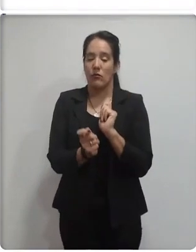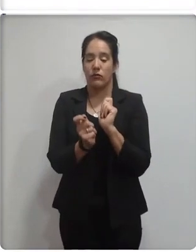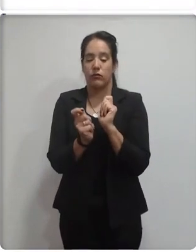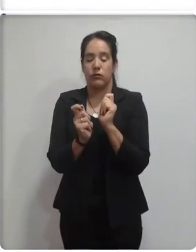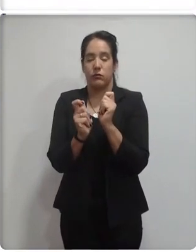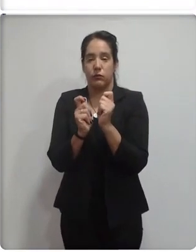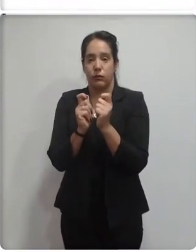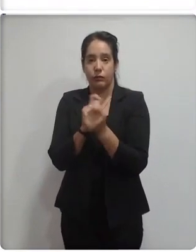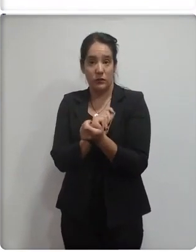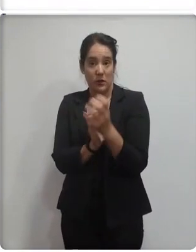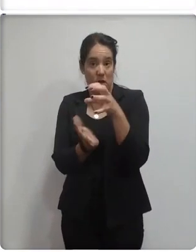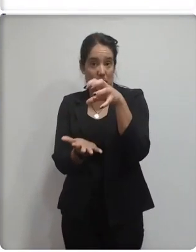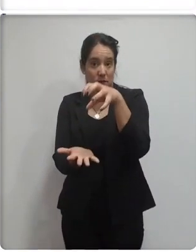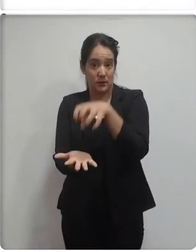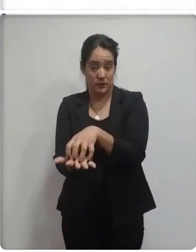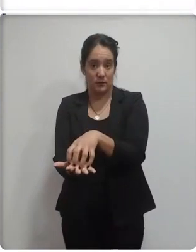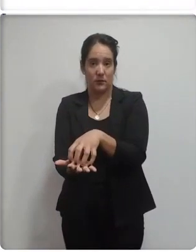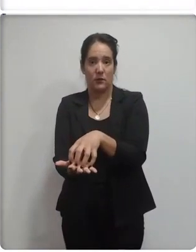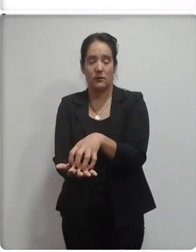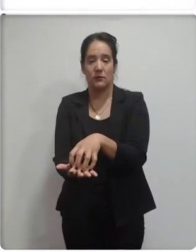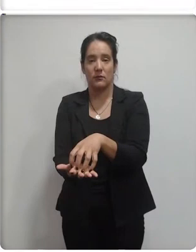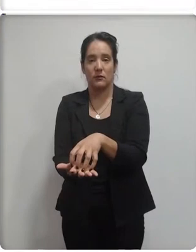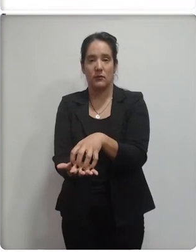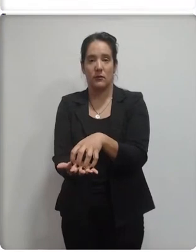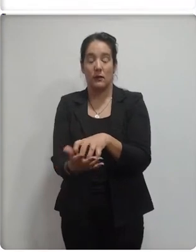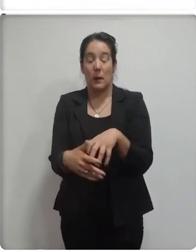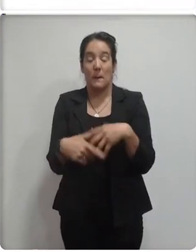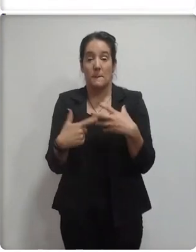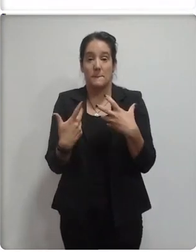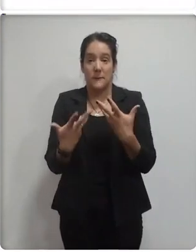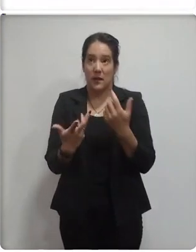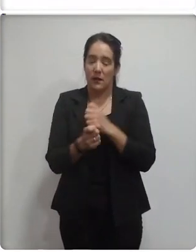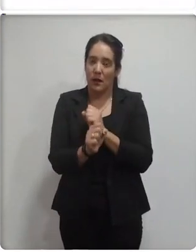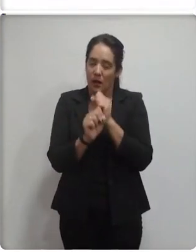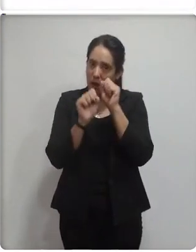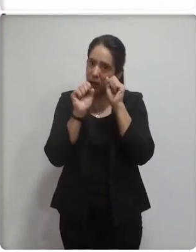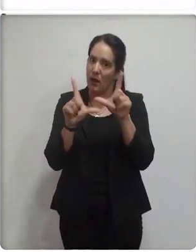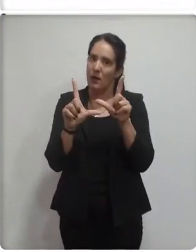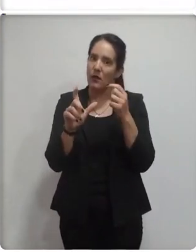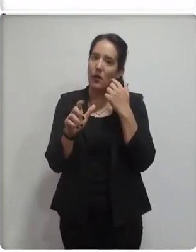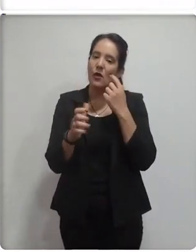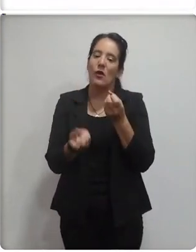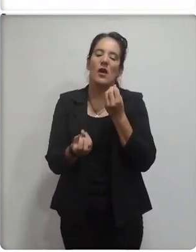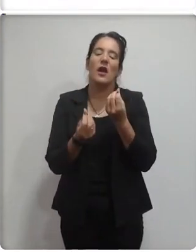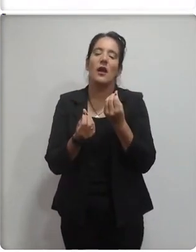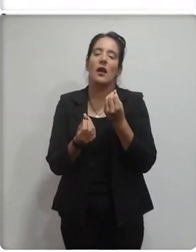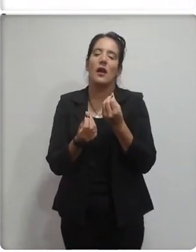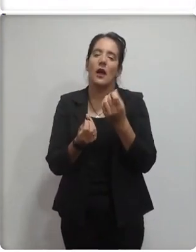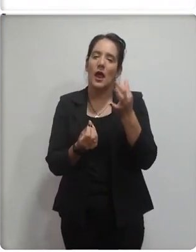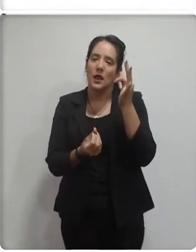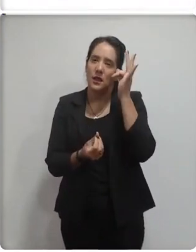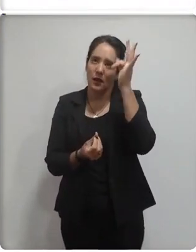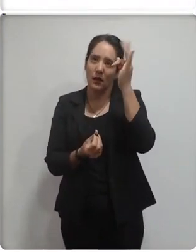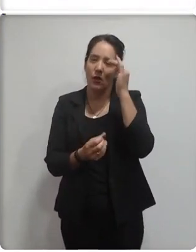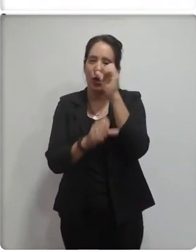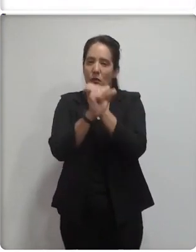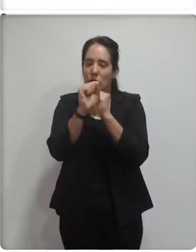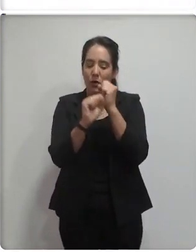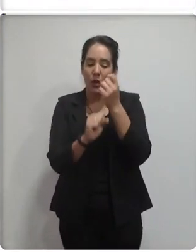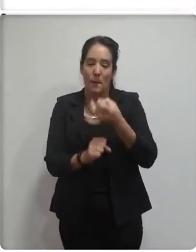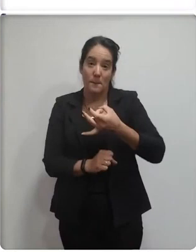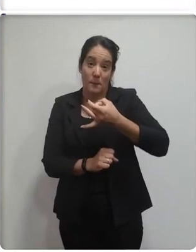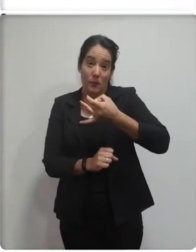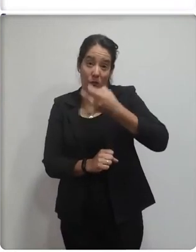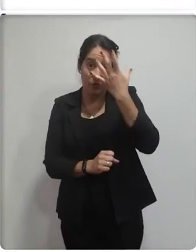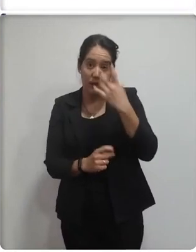centro, si es que nos designan, para tener bien claro qué equipos diferenciar, no como ahora, digo, los que son de